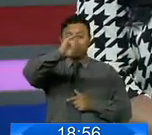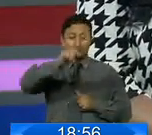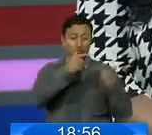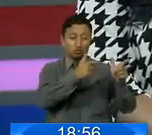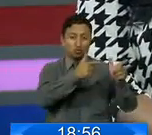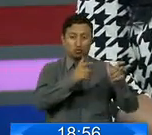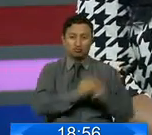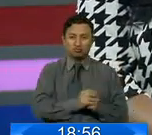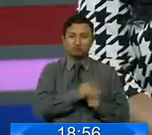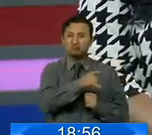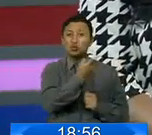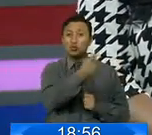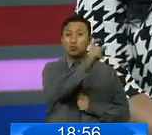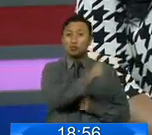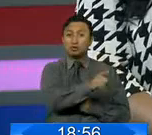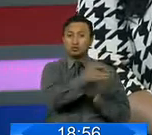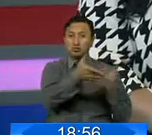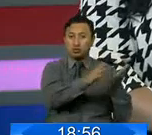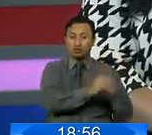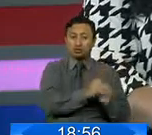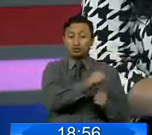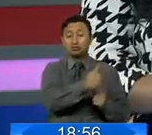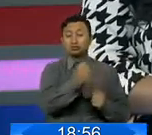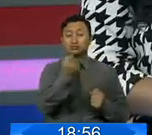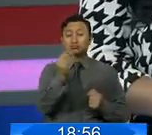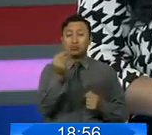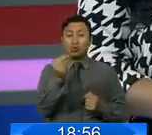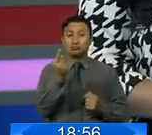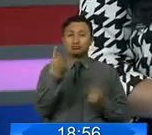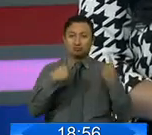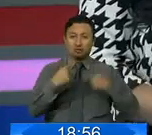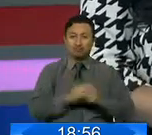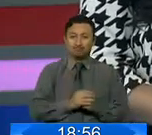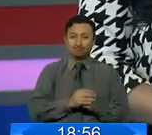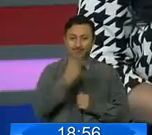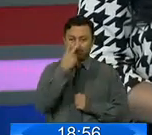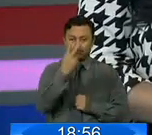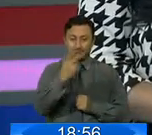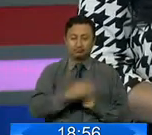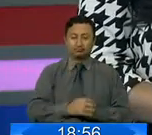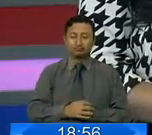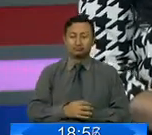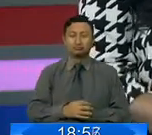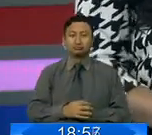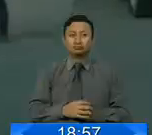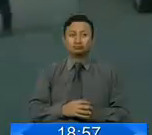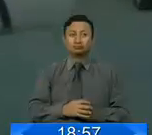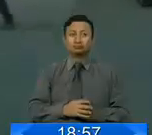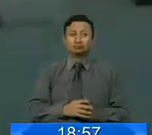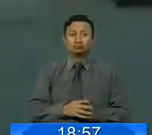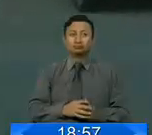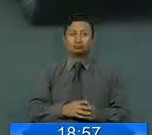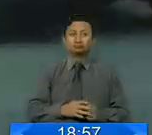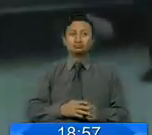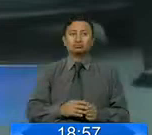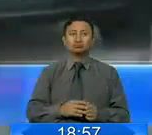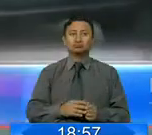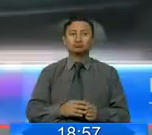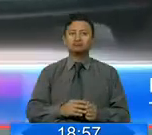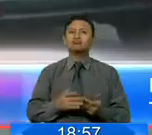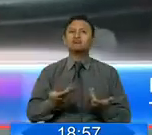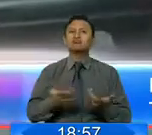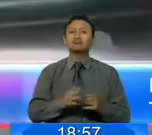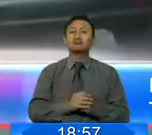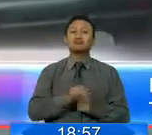incidente dejó un civil fallecido y un menor de edad herido. Veamos en el siguiente reportaje. El hecho se registró el fin de